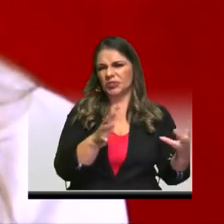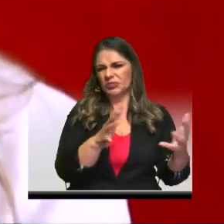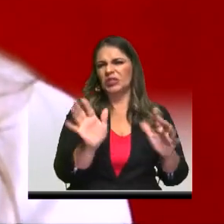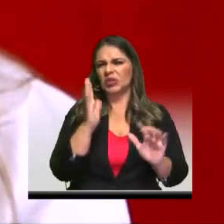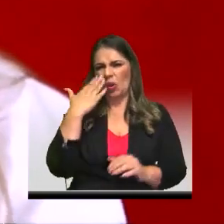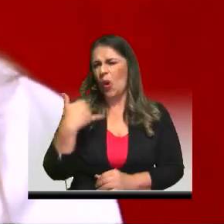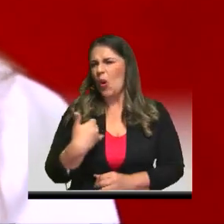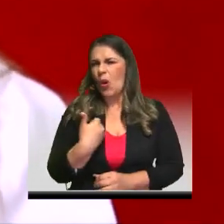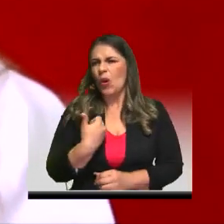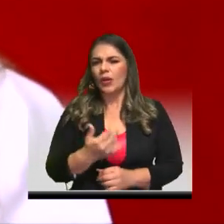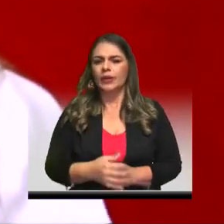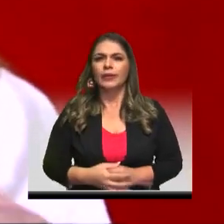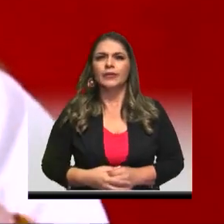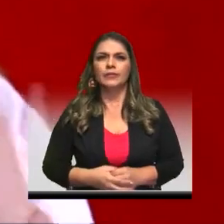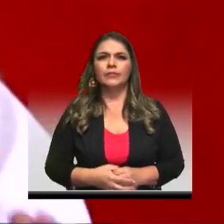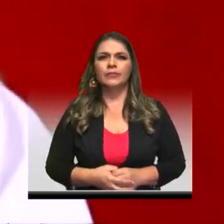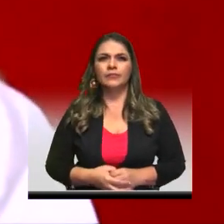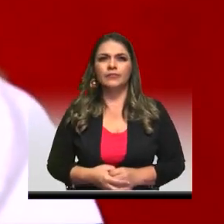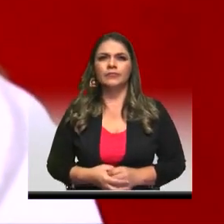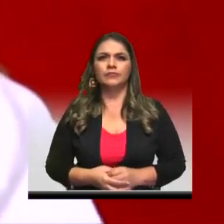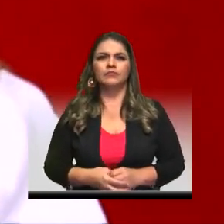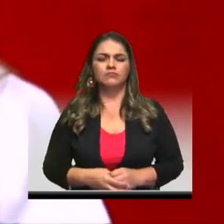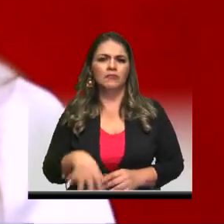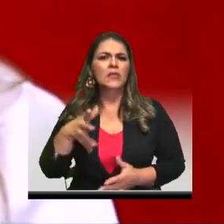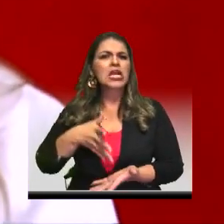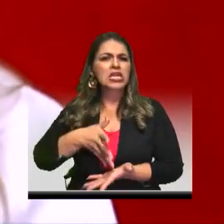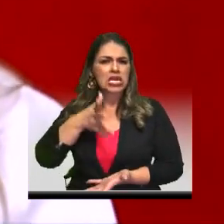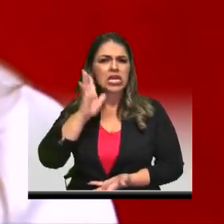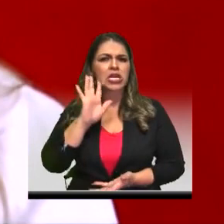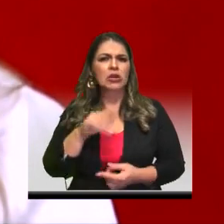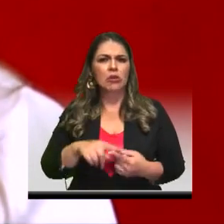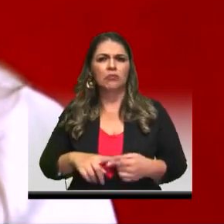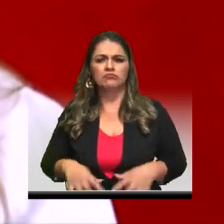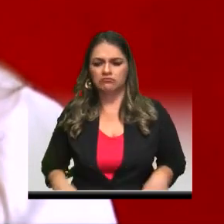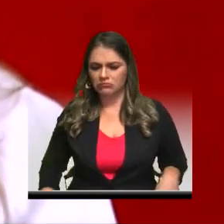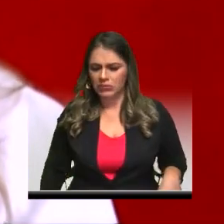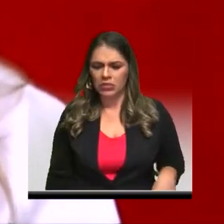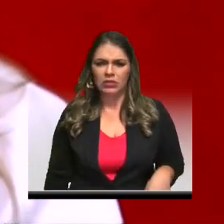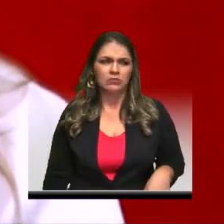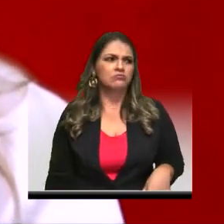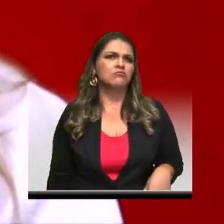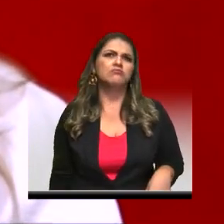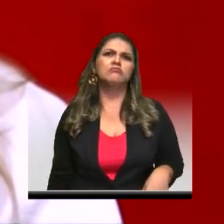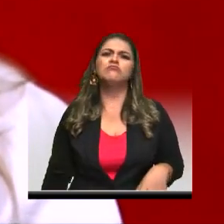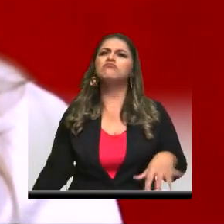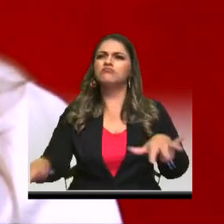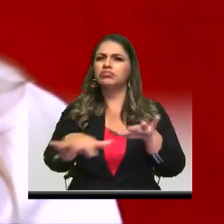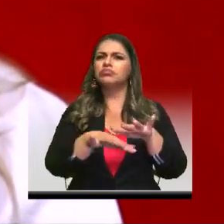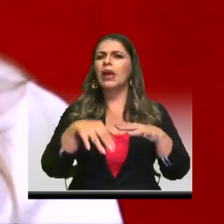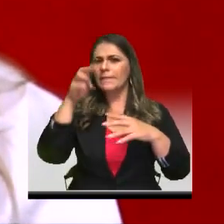precisamente, de la alta sociedad de Torreón, Coahuila, que